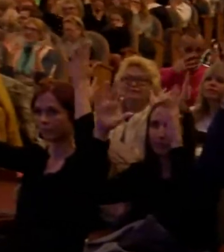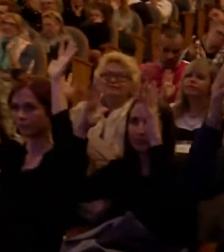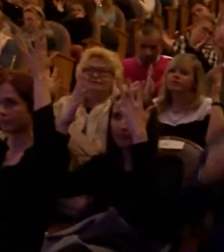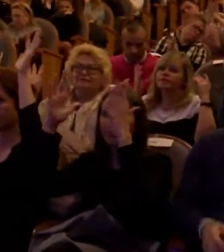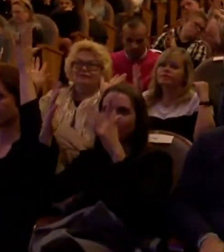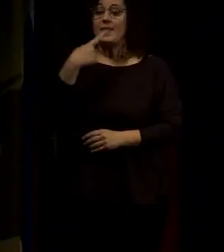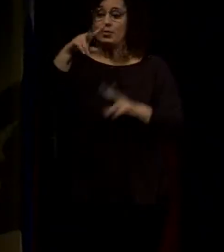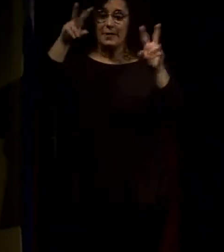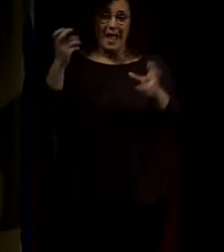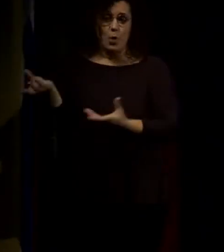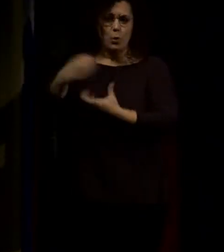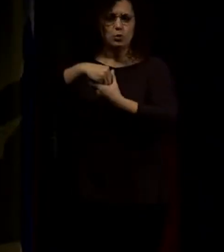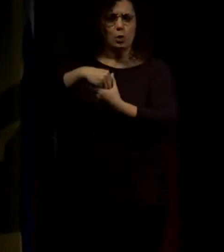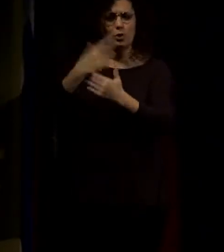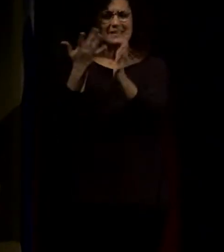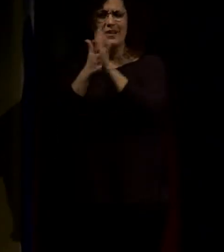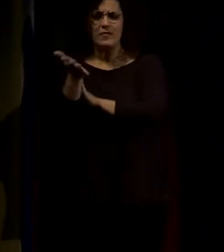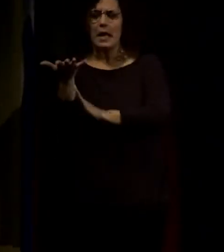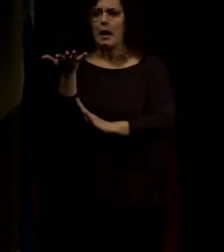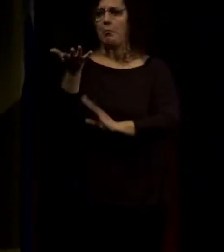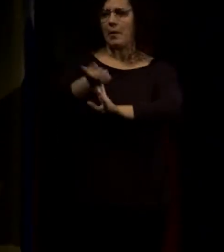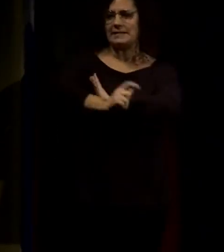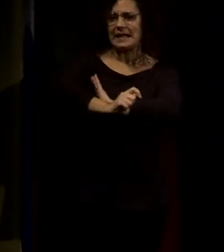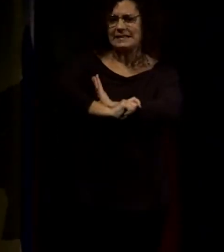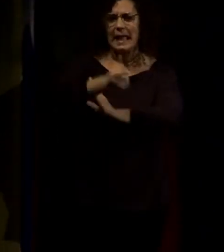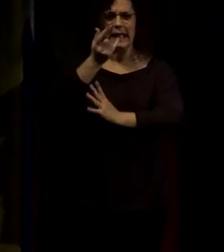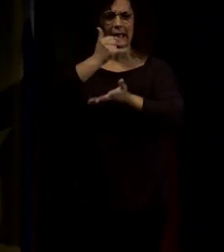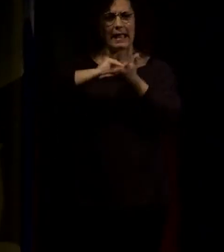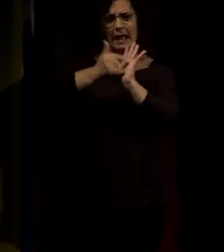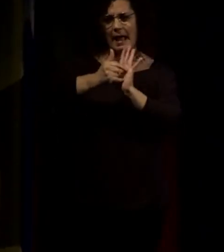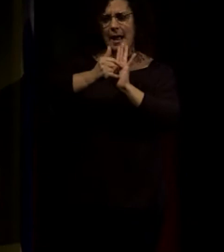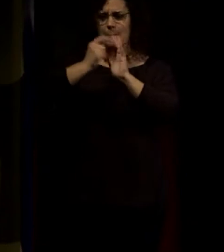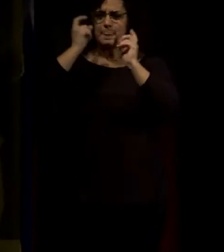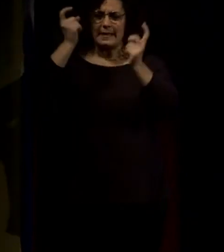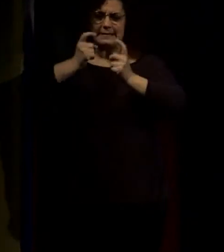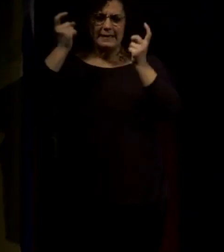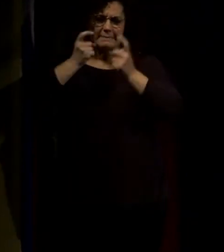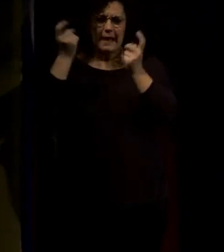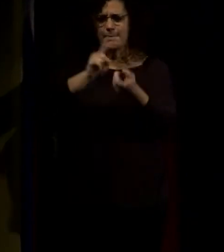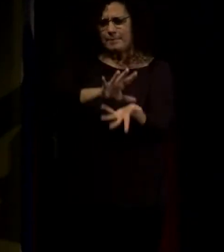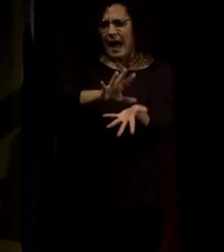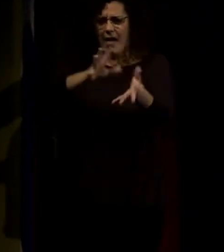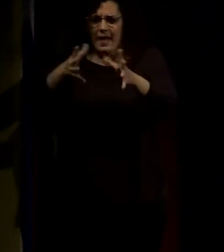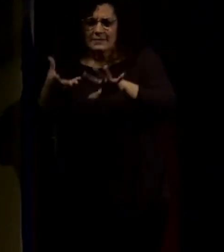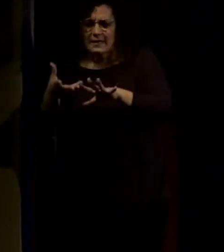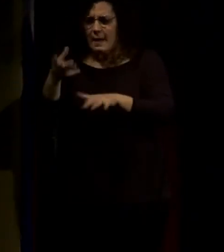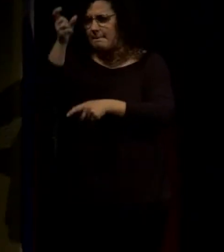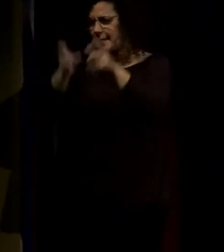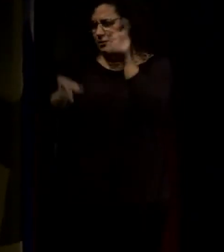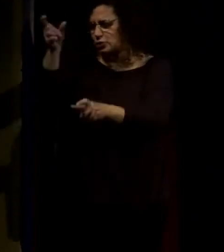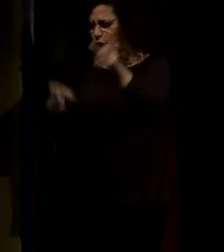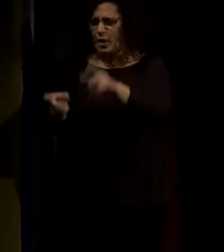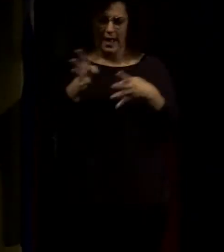mismas oportunidades. No hablamos de estrategias para intentar adaptar a las personas a